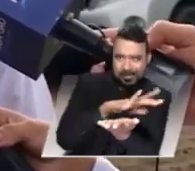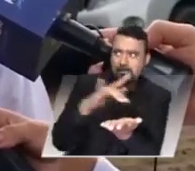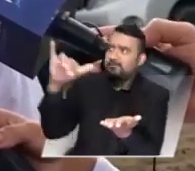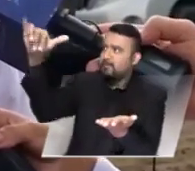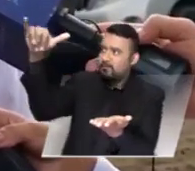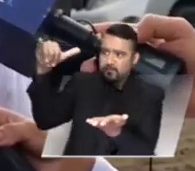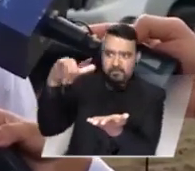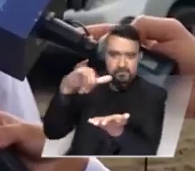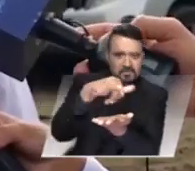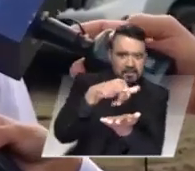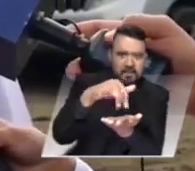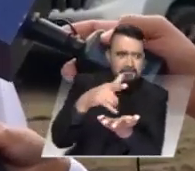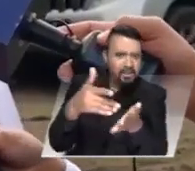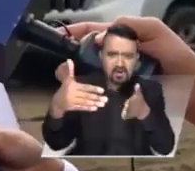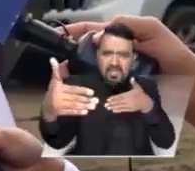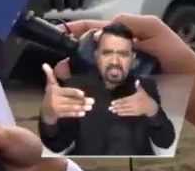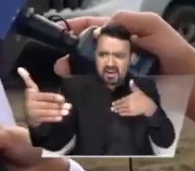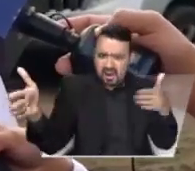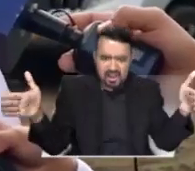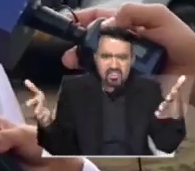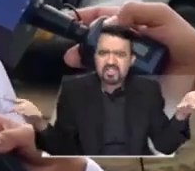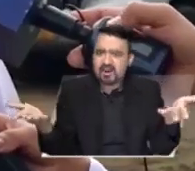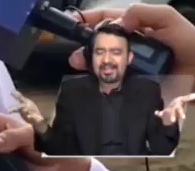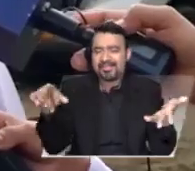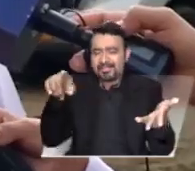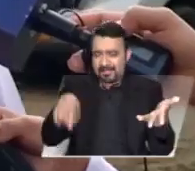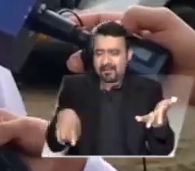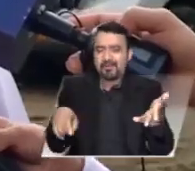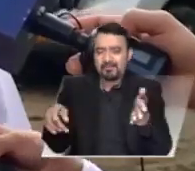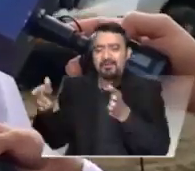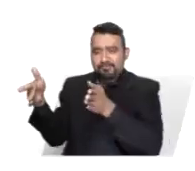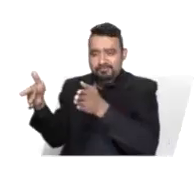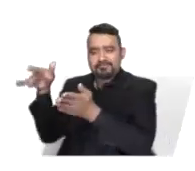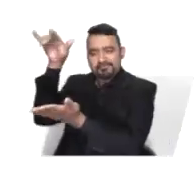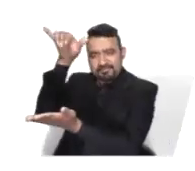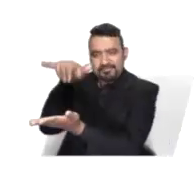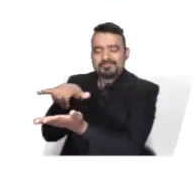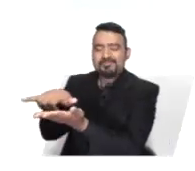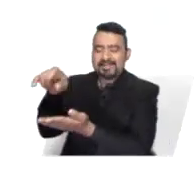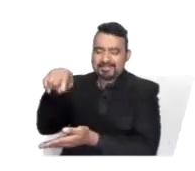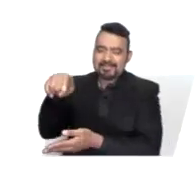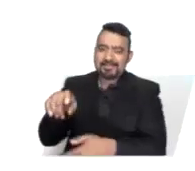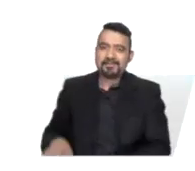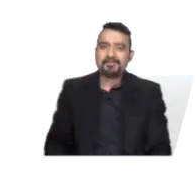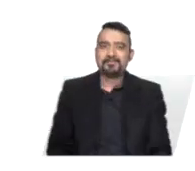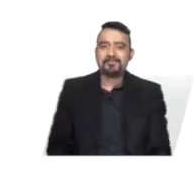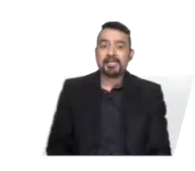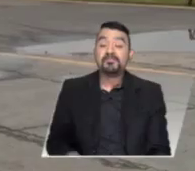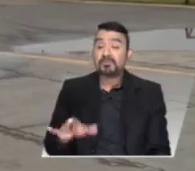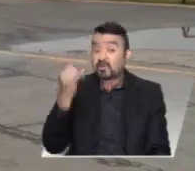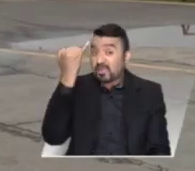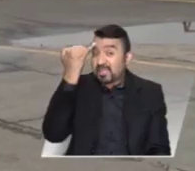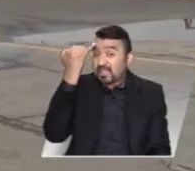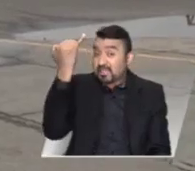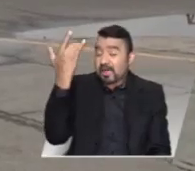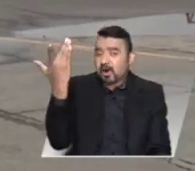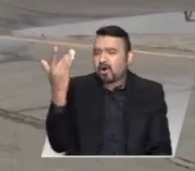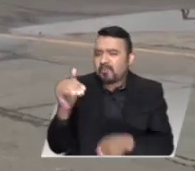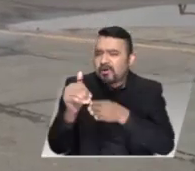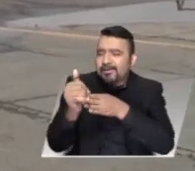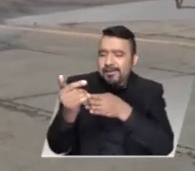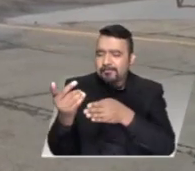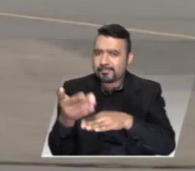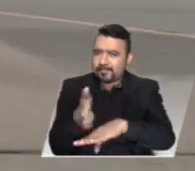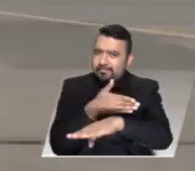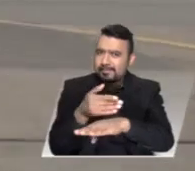aéreo y necesitamos, obviamente, construir la segunda pista del aeropuerto. Mientras se diseña un plan de vuelo, se harán unas